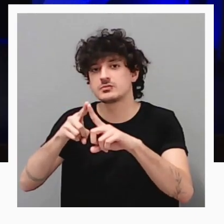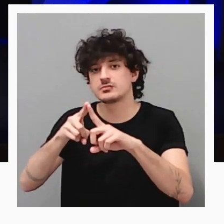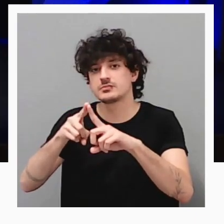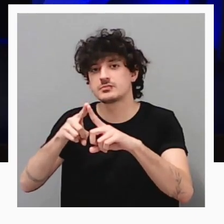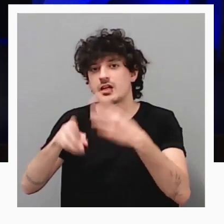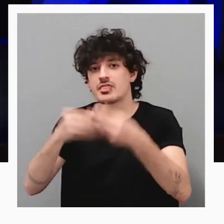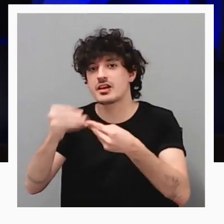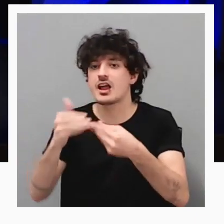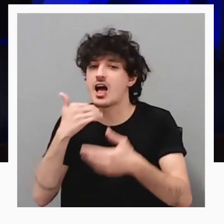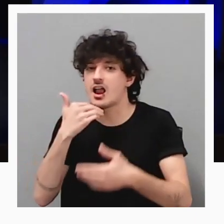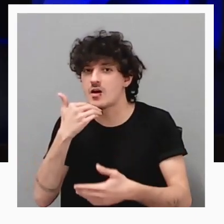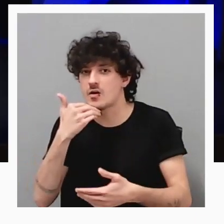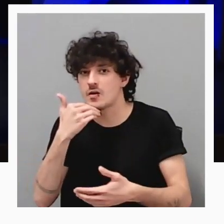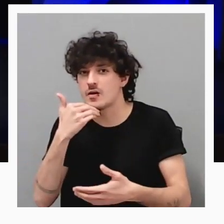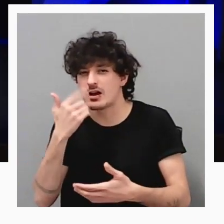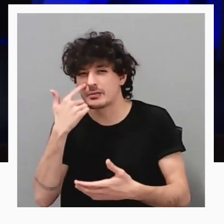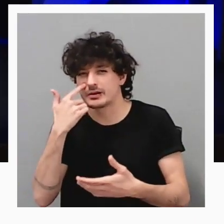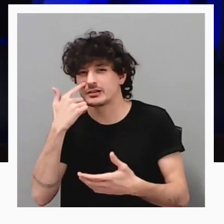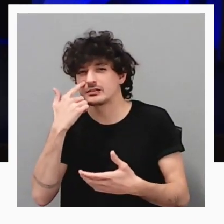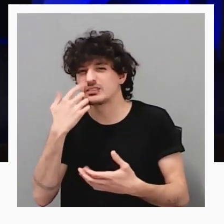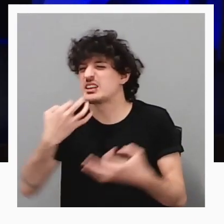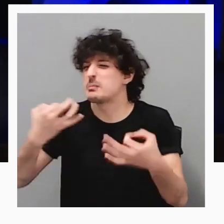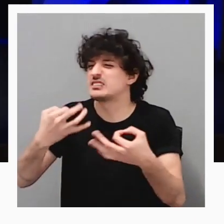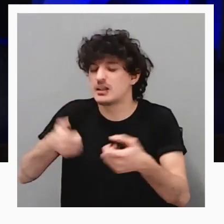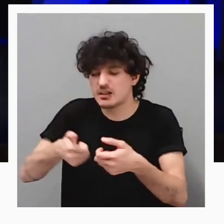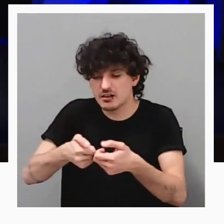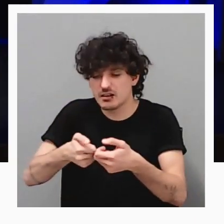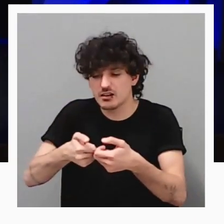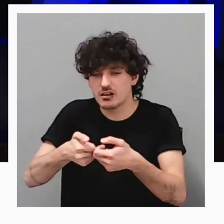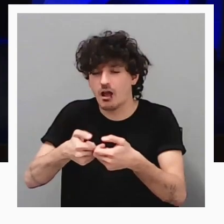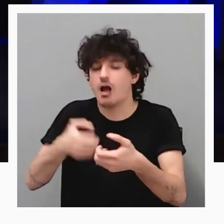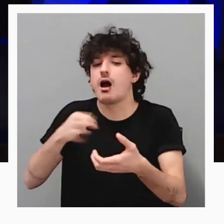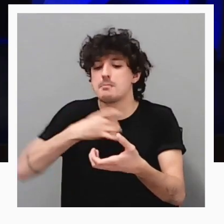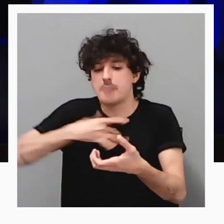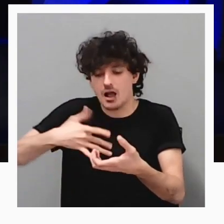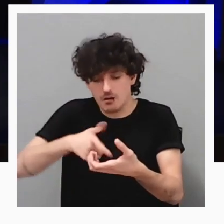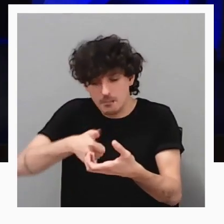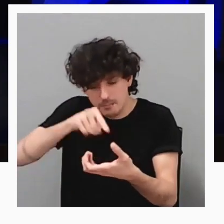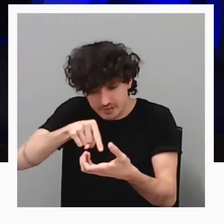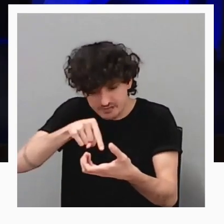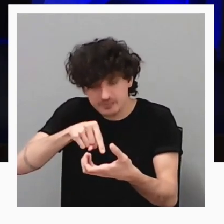La presentación no sé qué pasa. En el blanco. Ah, en el blanco, vale.